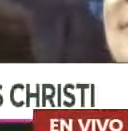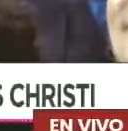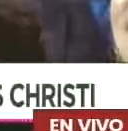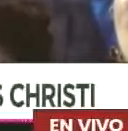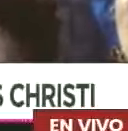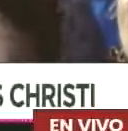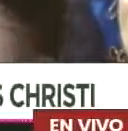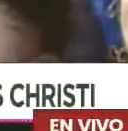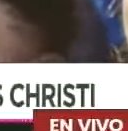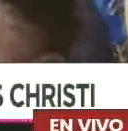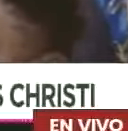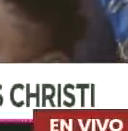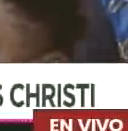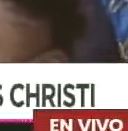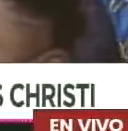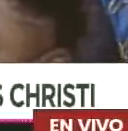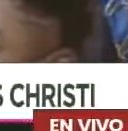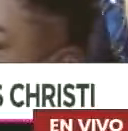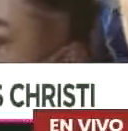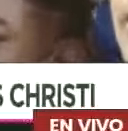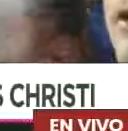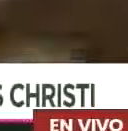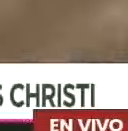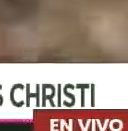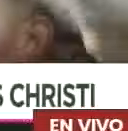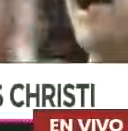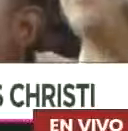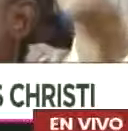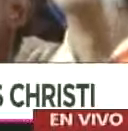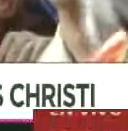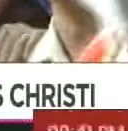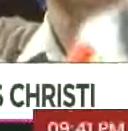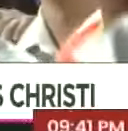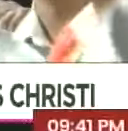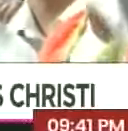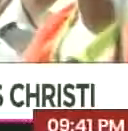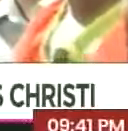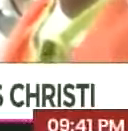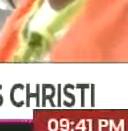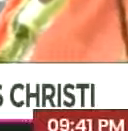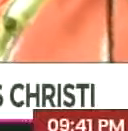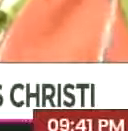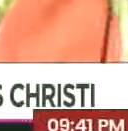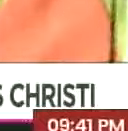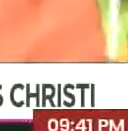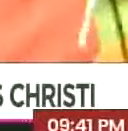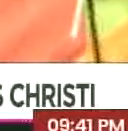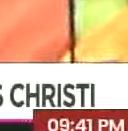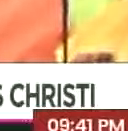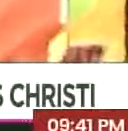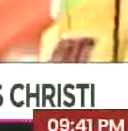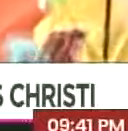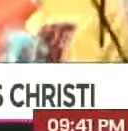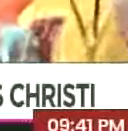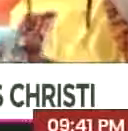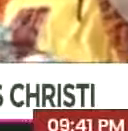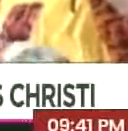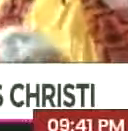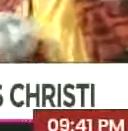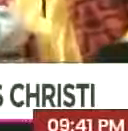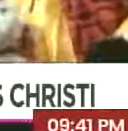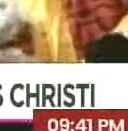¡Que viva! ¡Que viva la gran misión! ¡Viva Venezuela, mi patria querida! ¡Que vivan los diablos danzantes de